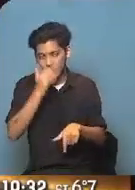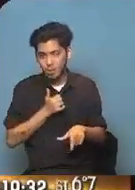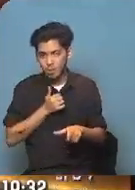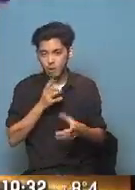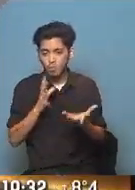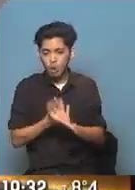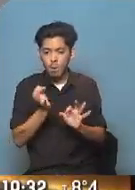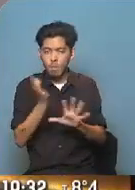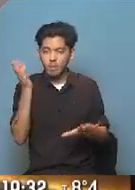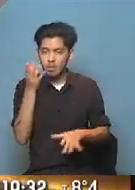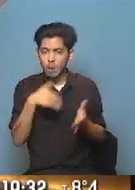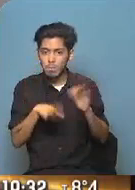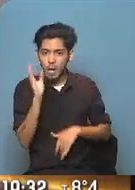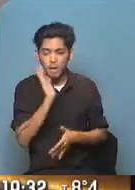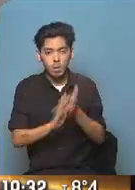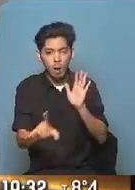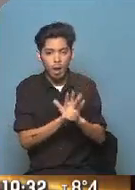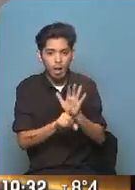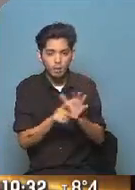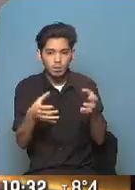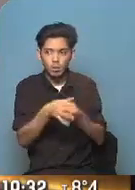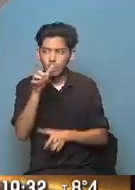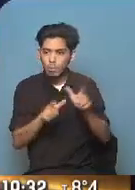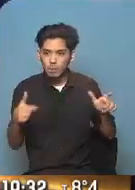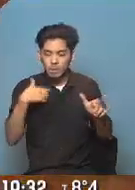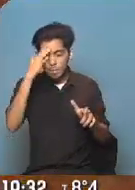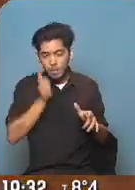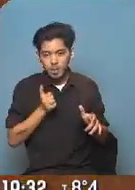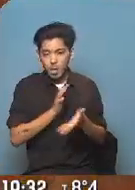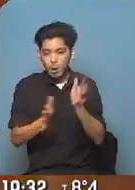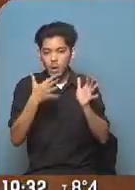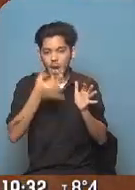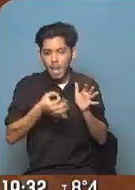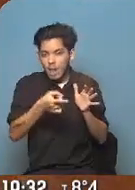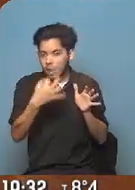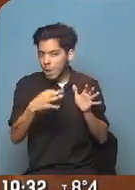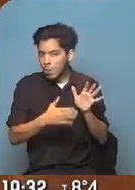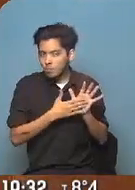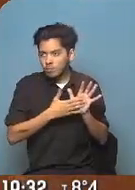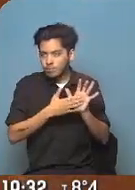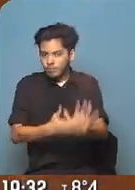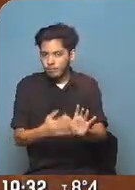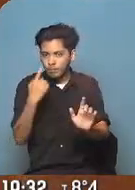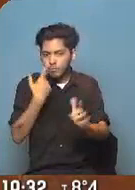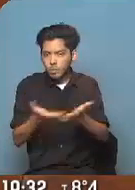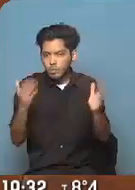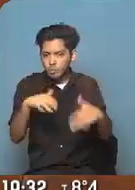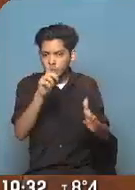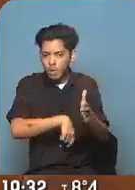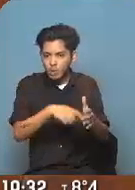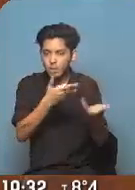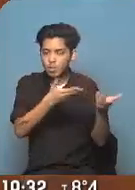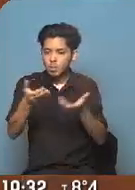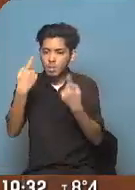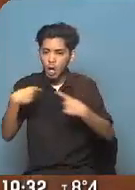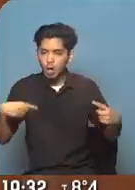profesionalmente y la nueva ley de personal militar tiene que contemplar esta nueva realidad y planteando la posibilidad de contrataciones de servicios